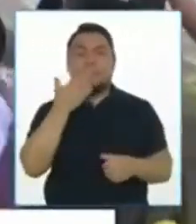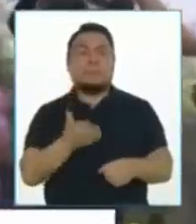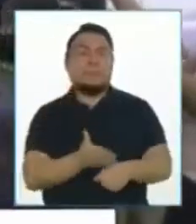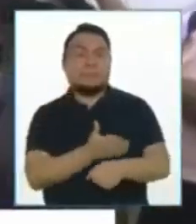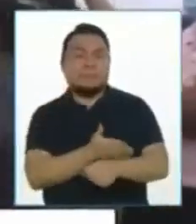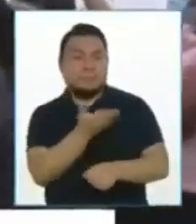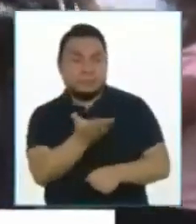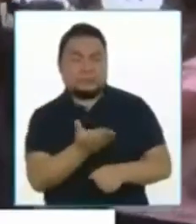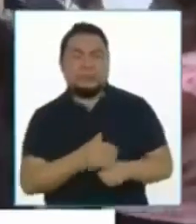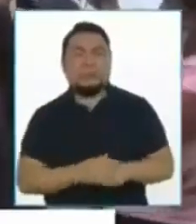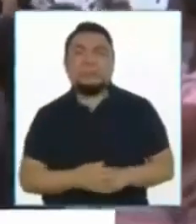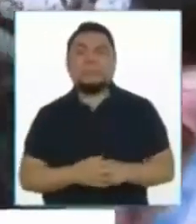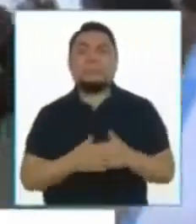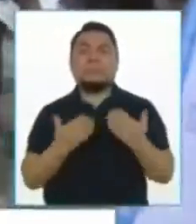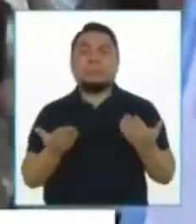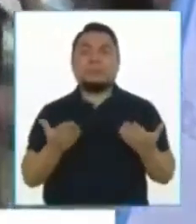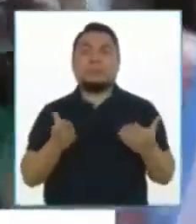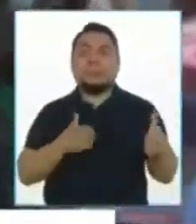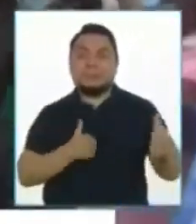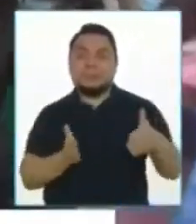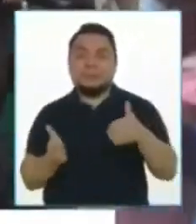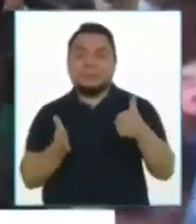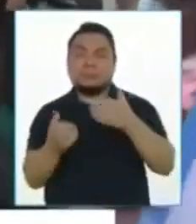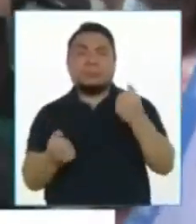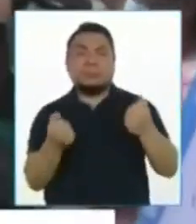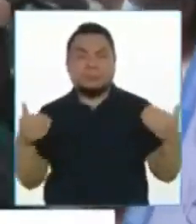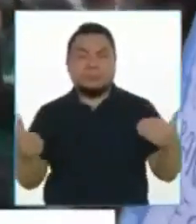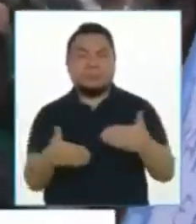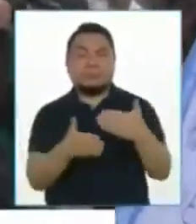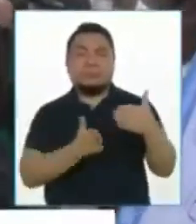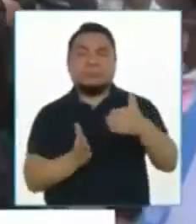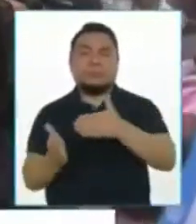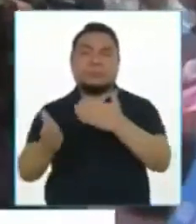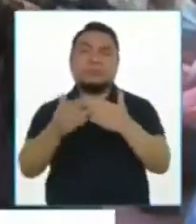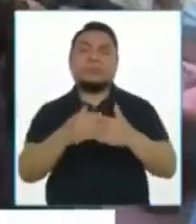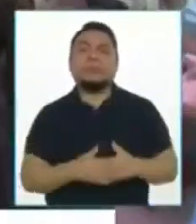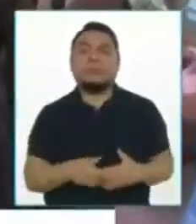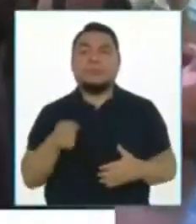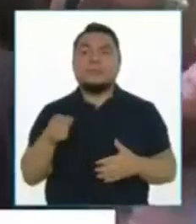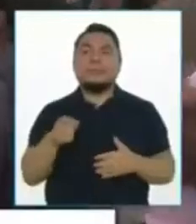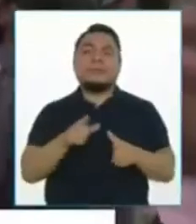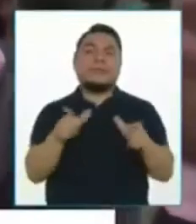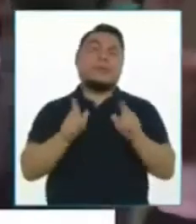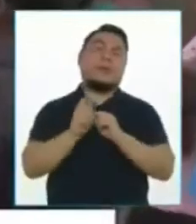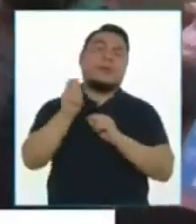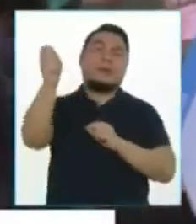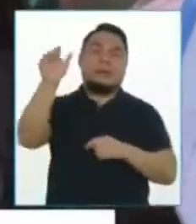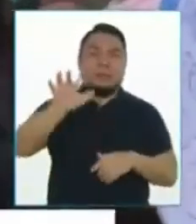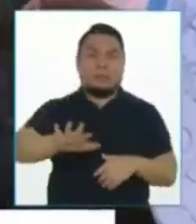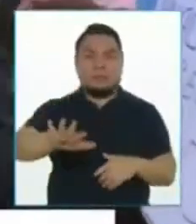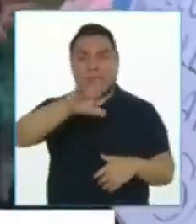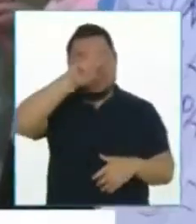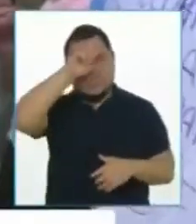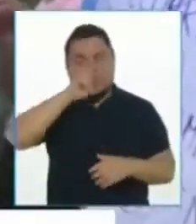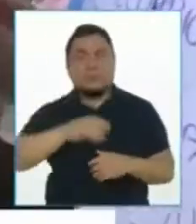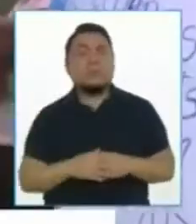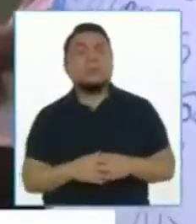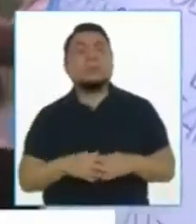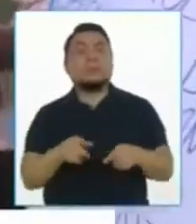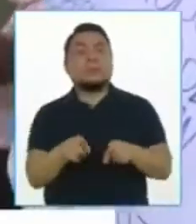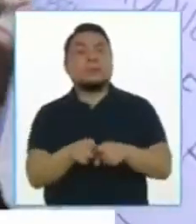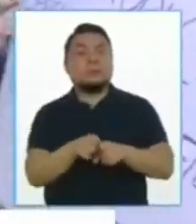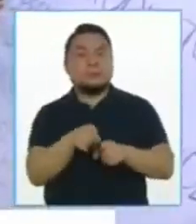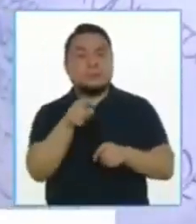mejorar las vías de conectividad, los caminos vecinales en zonas rurales de nuestro país, sino